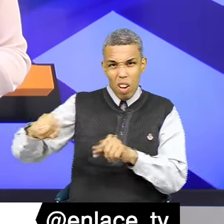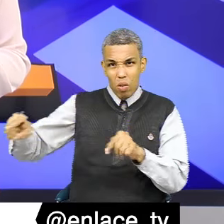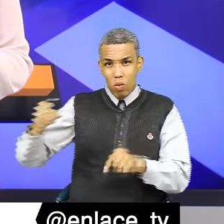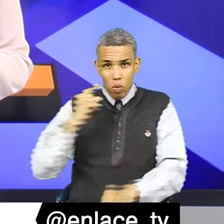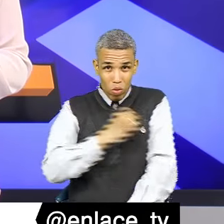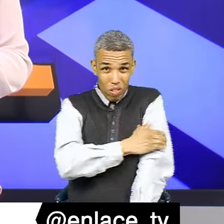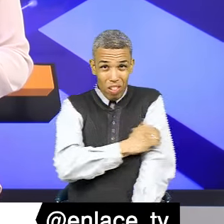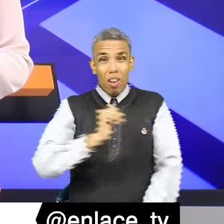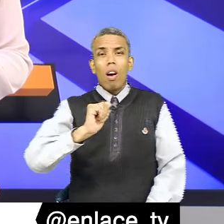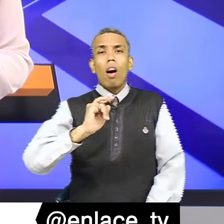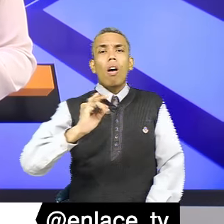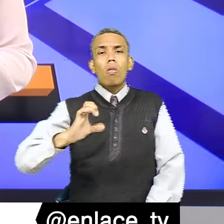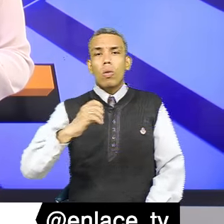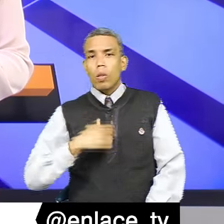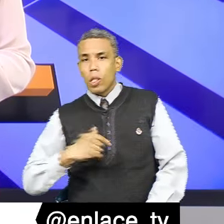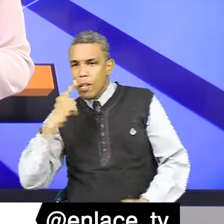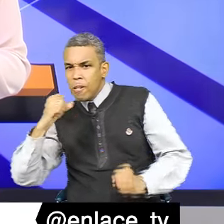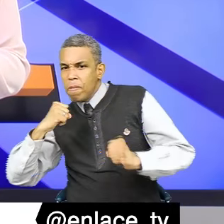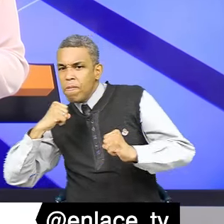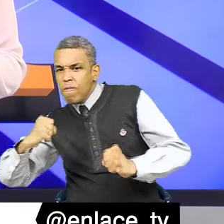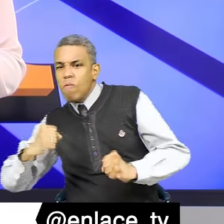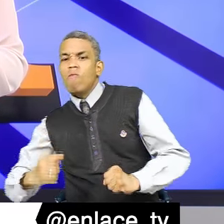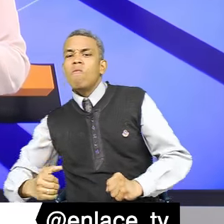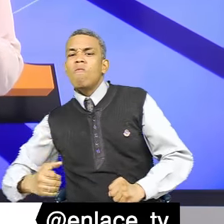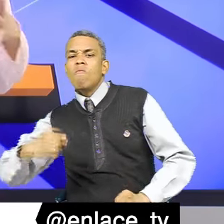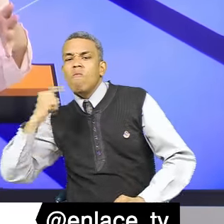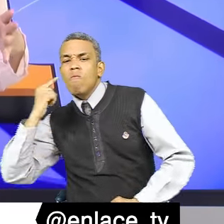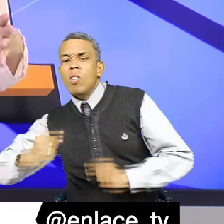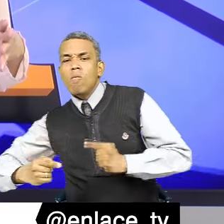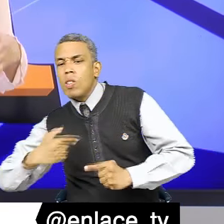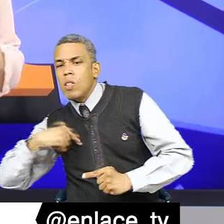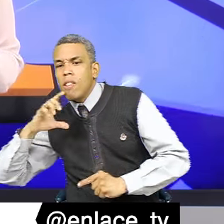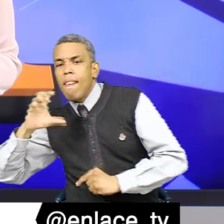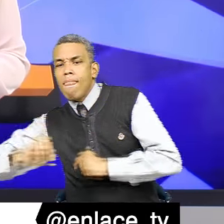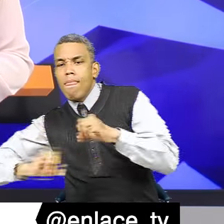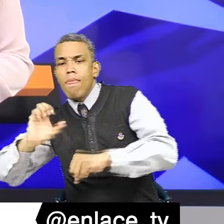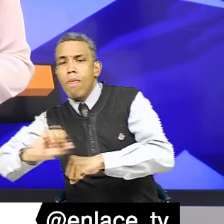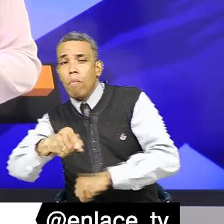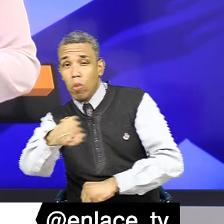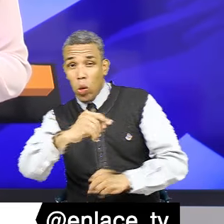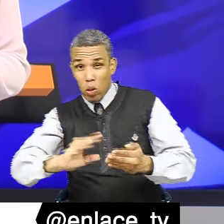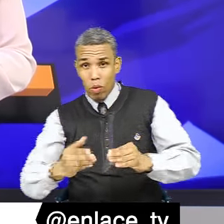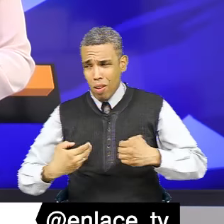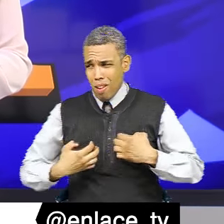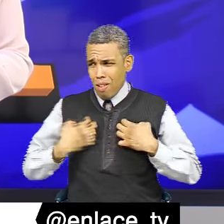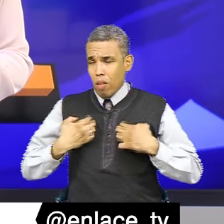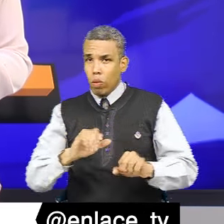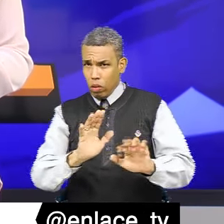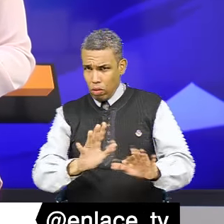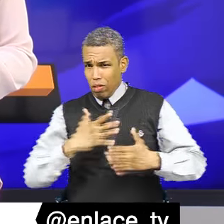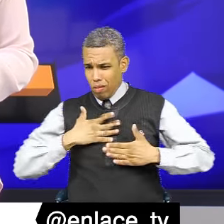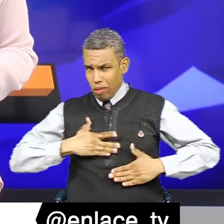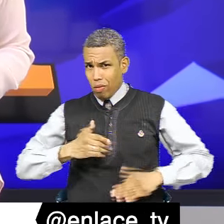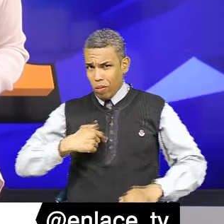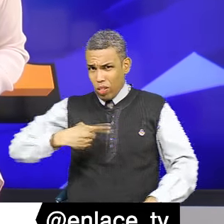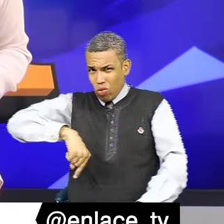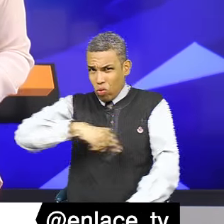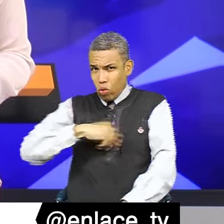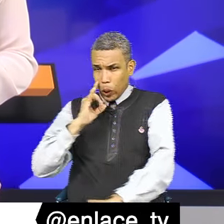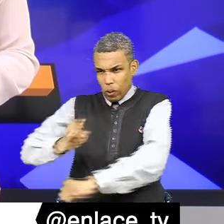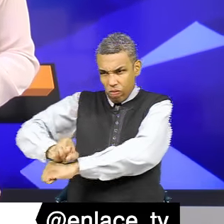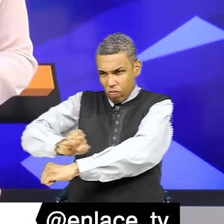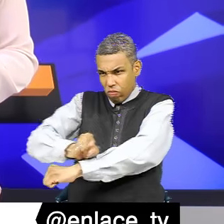autodefensas gaitanistas de Colombia. Asegura el ejército que tiene dispuesto todo un operativo de seguridad para garantizar los comicios del plebiscito el